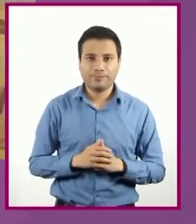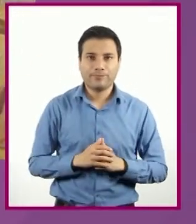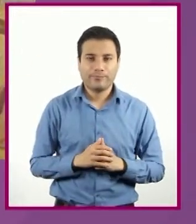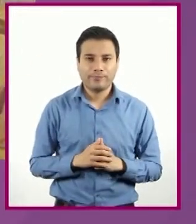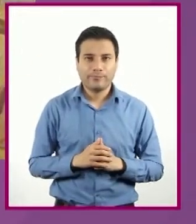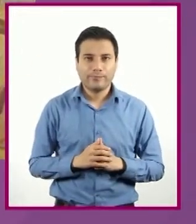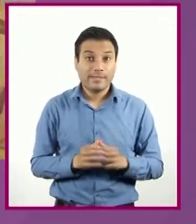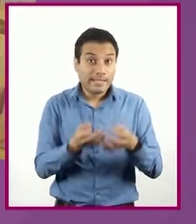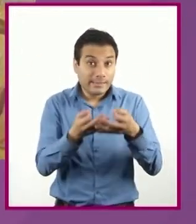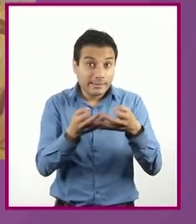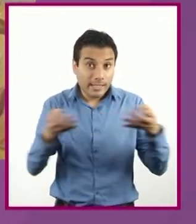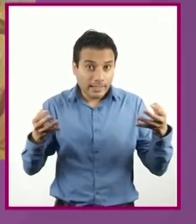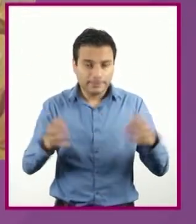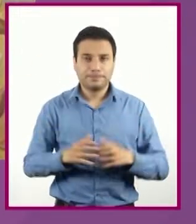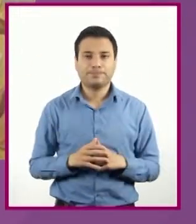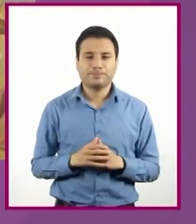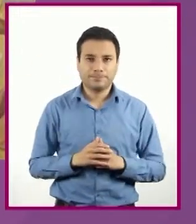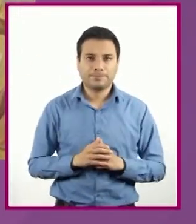la tierra